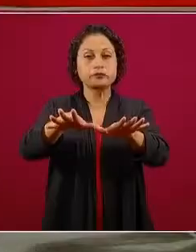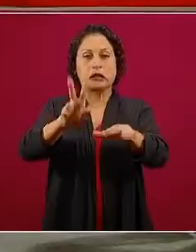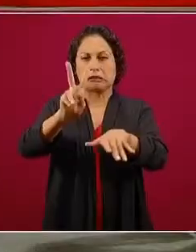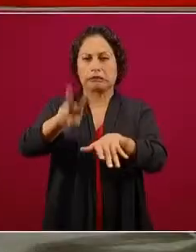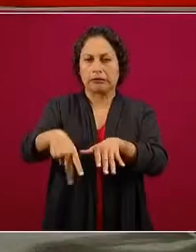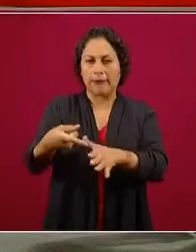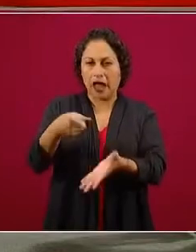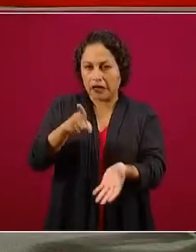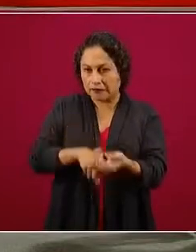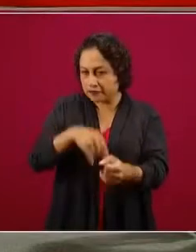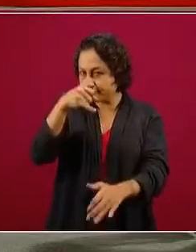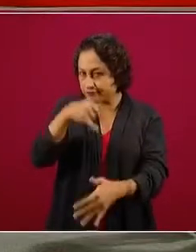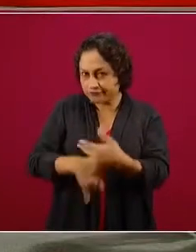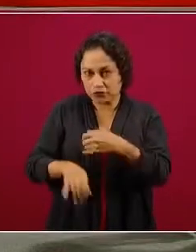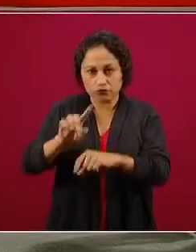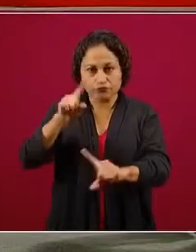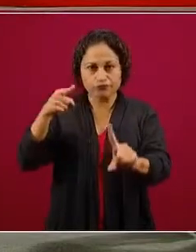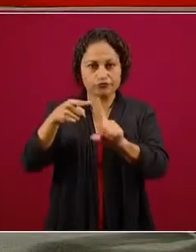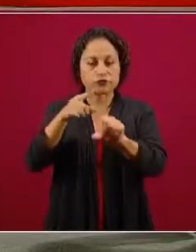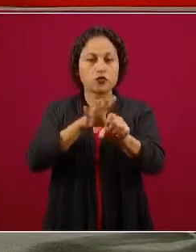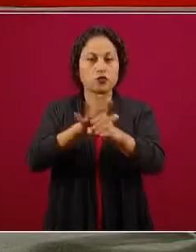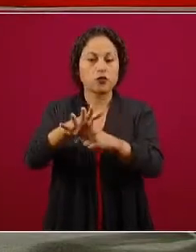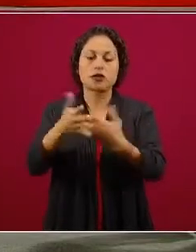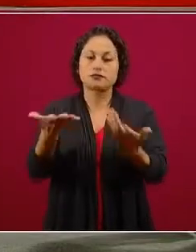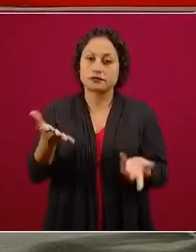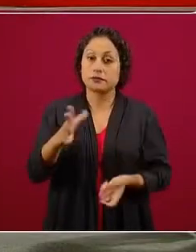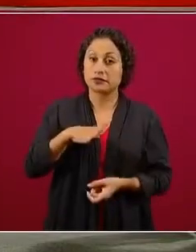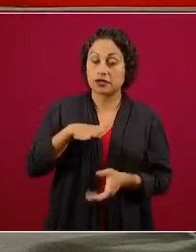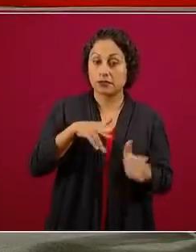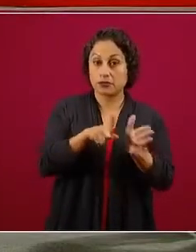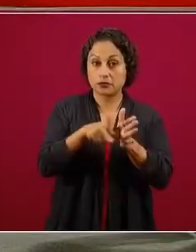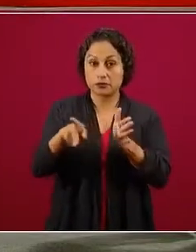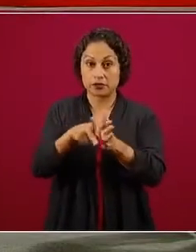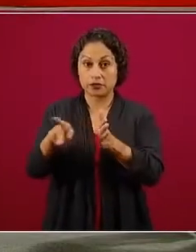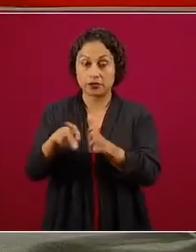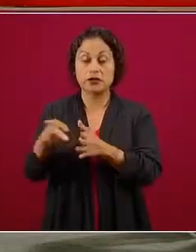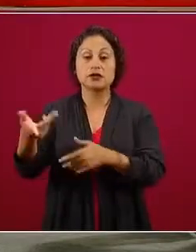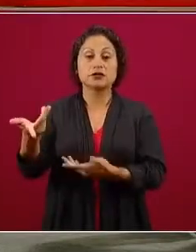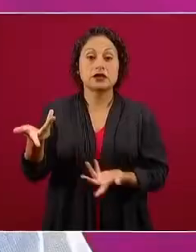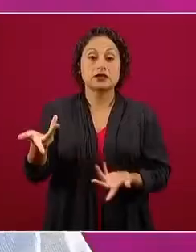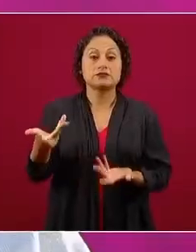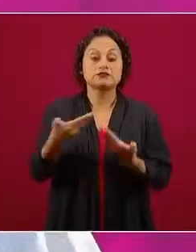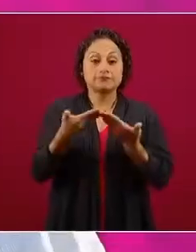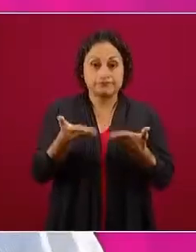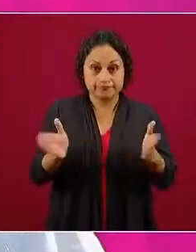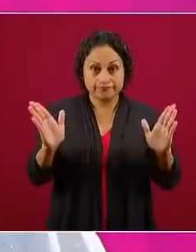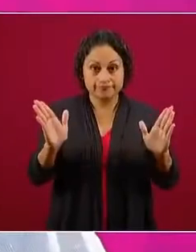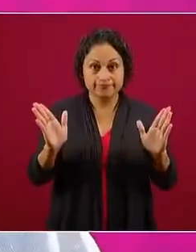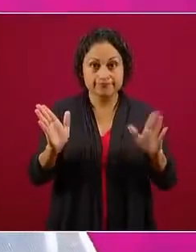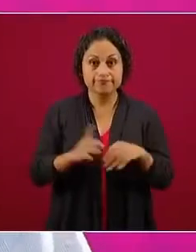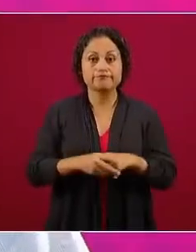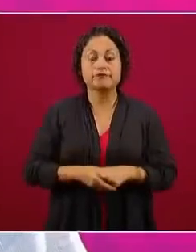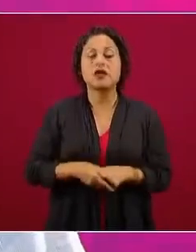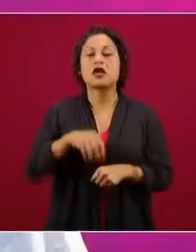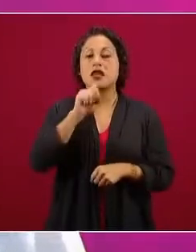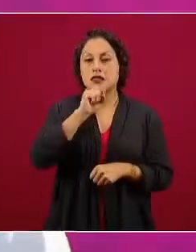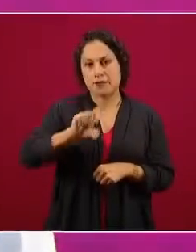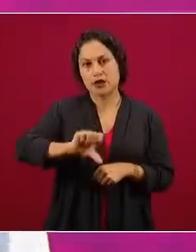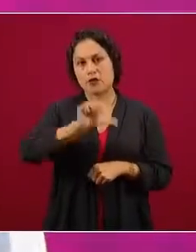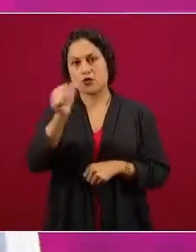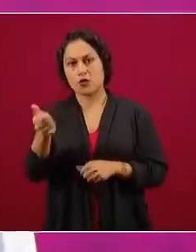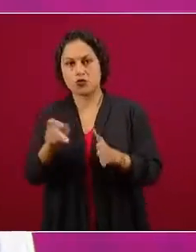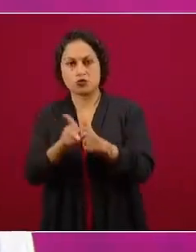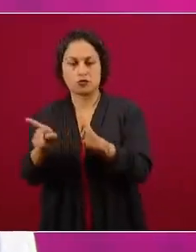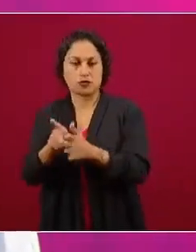comunicación. Desde luego tenemos medios de comunicación públicos y también los privados, y